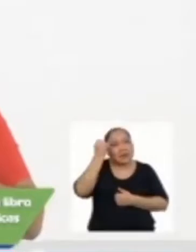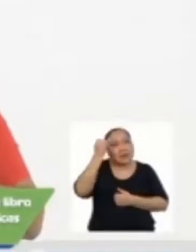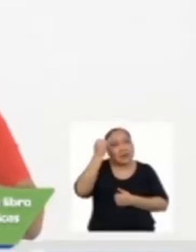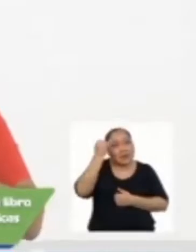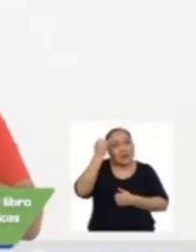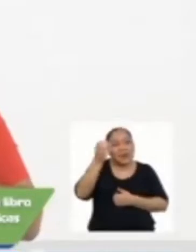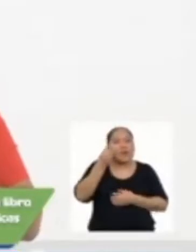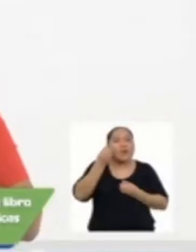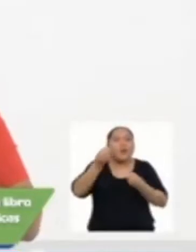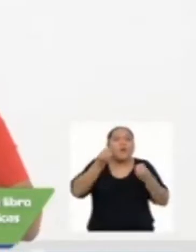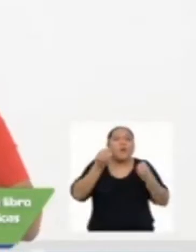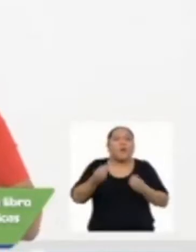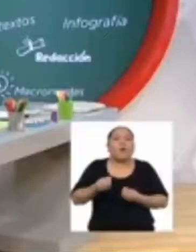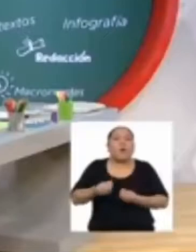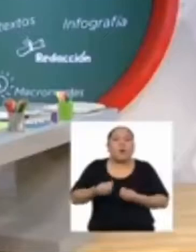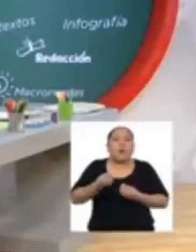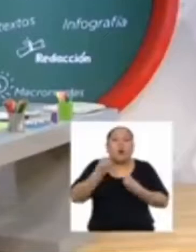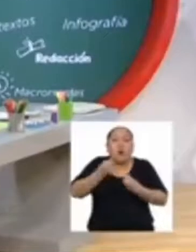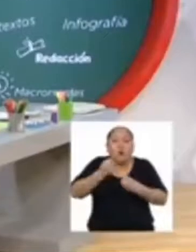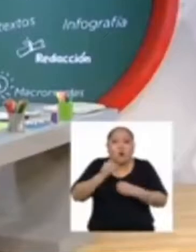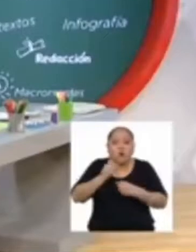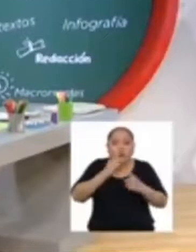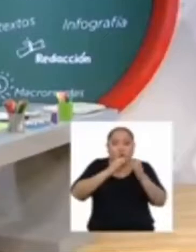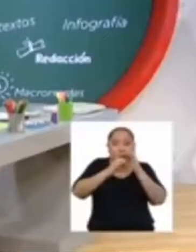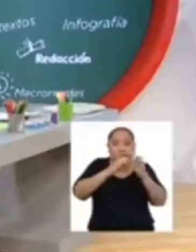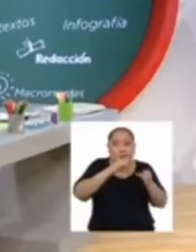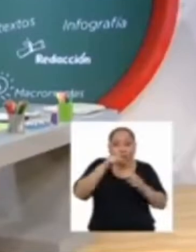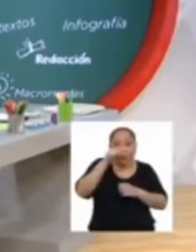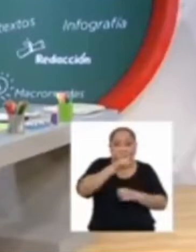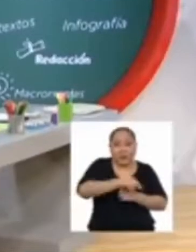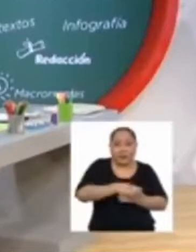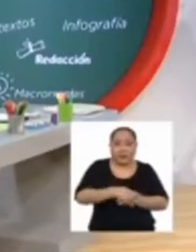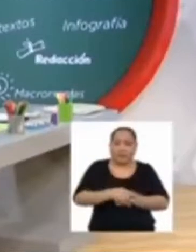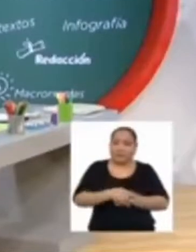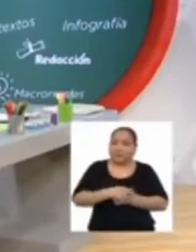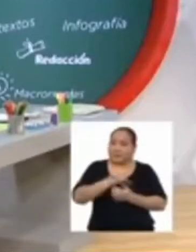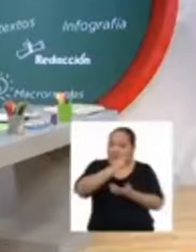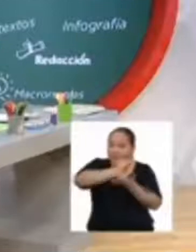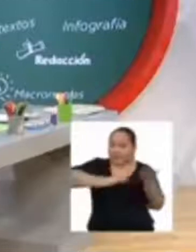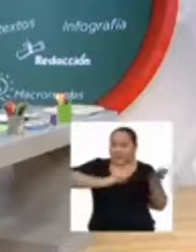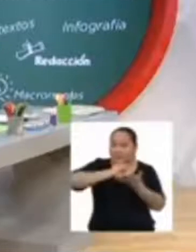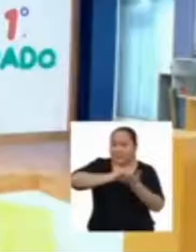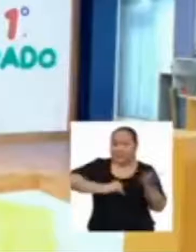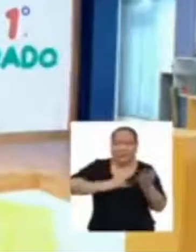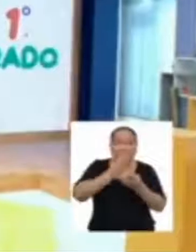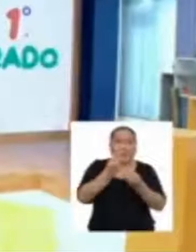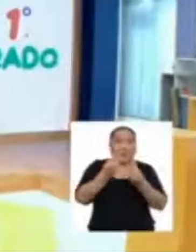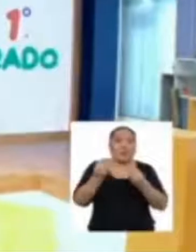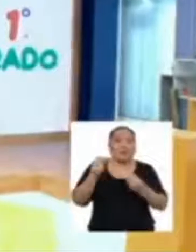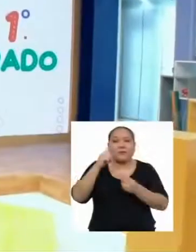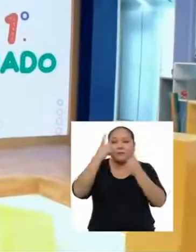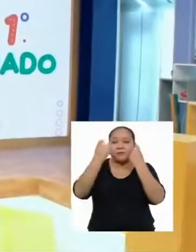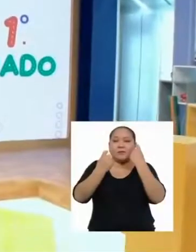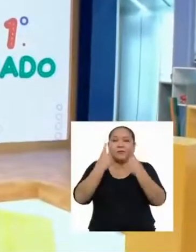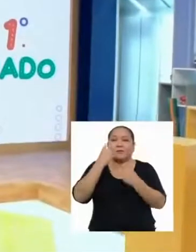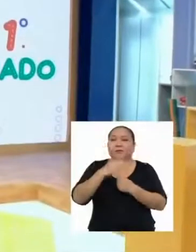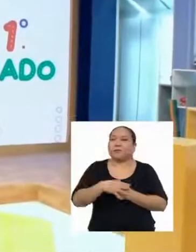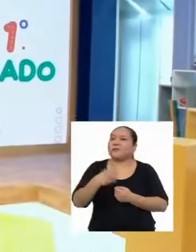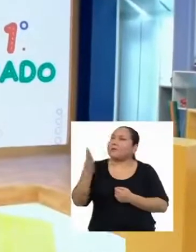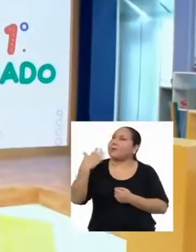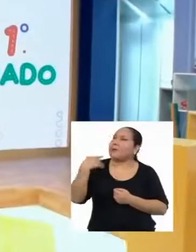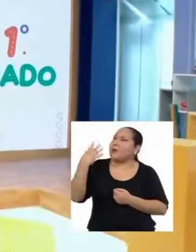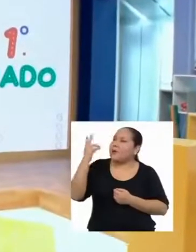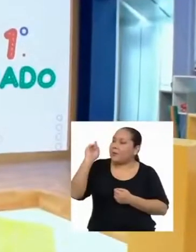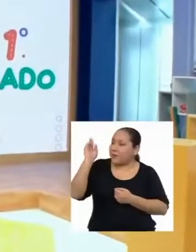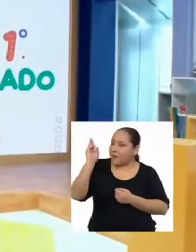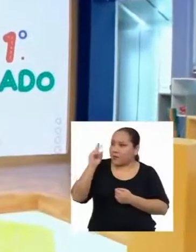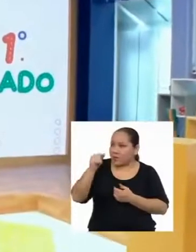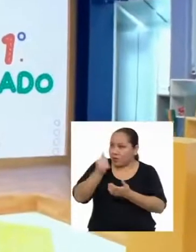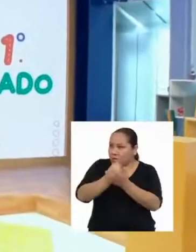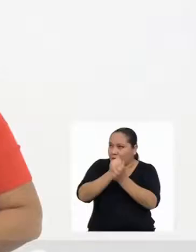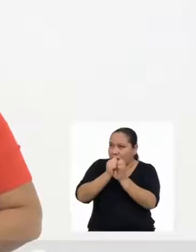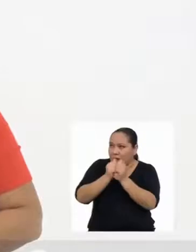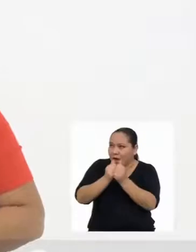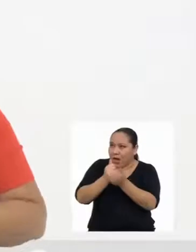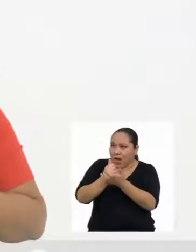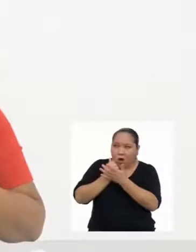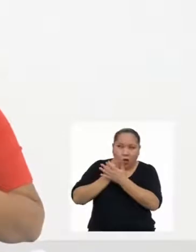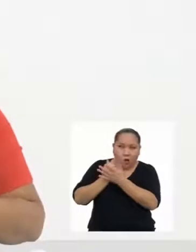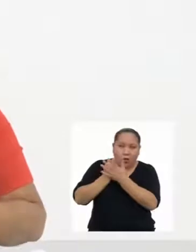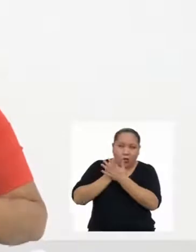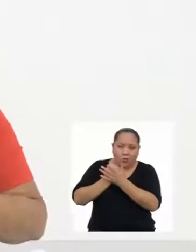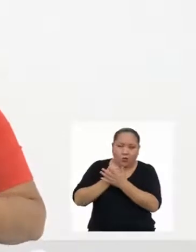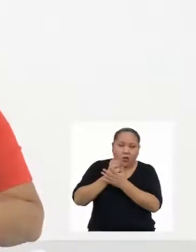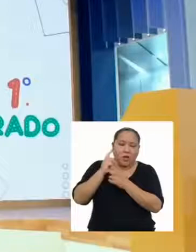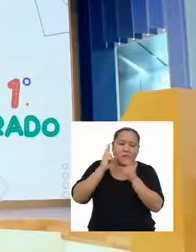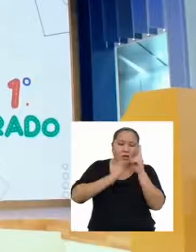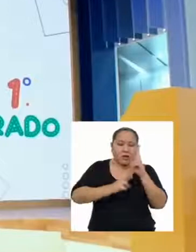Hay detrás de ellas. Nos han llegado muchas preguntas. Dígame, profesora, ¿nos acompaña a responderlas?